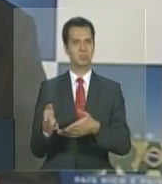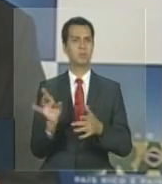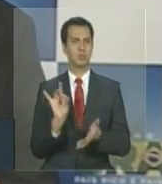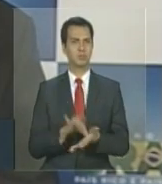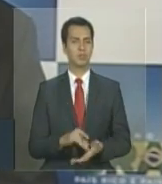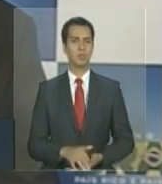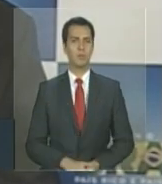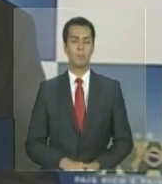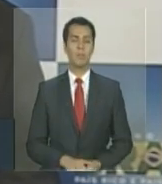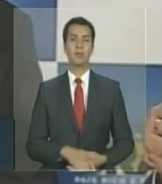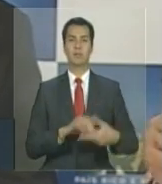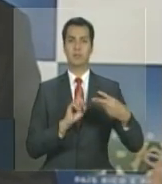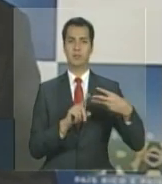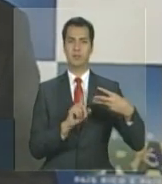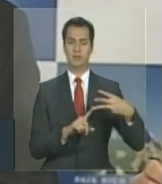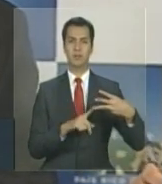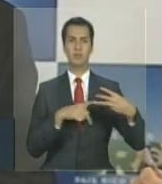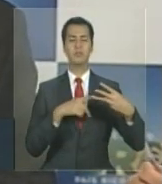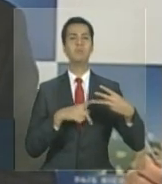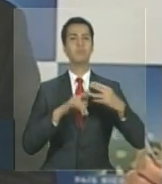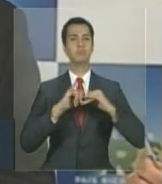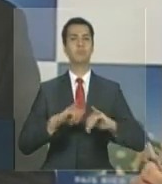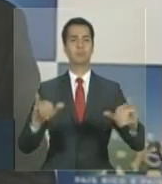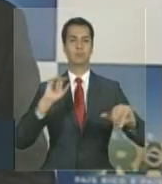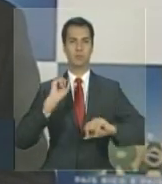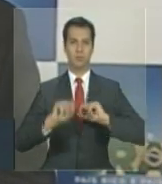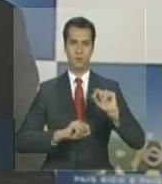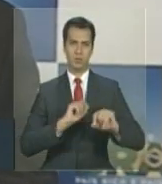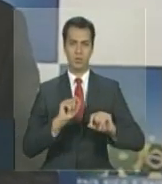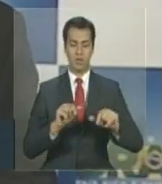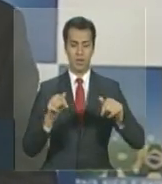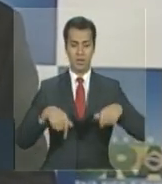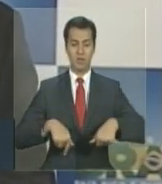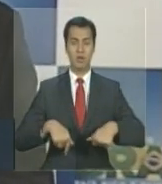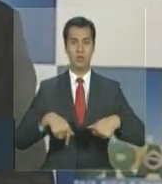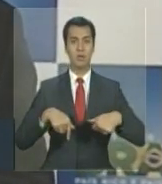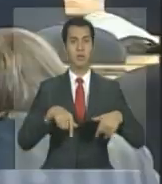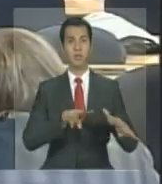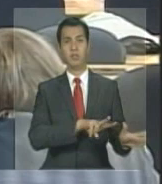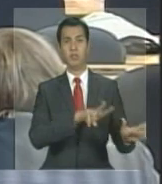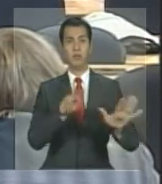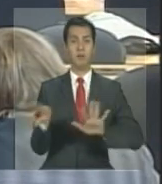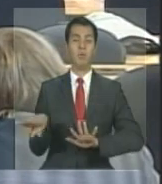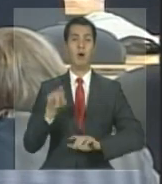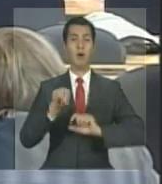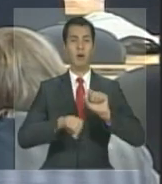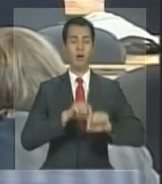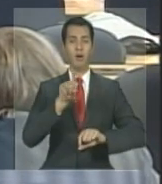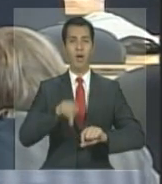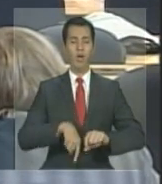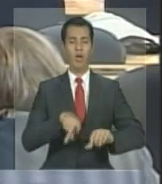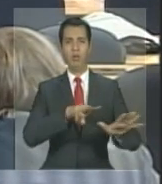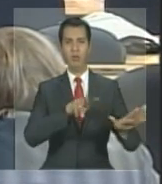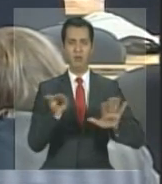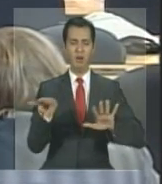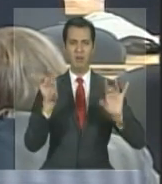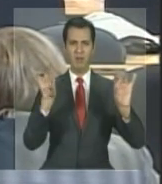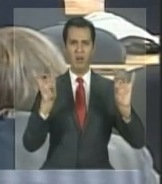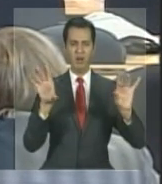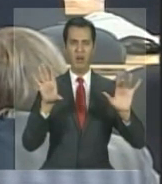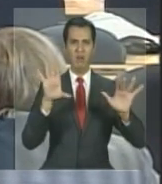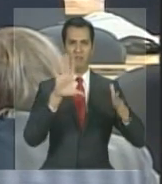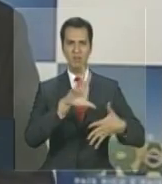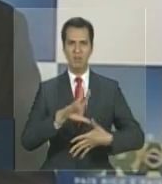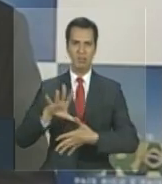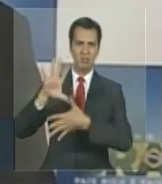quería hablar para ustedes que esta es la Semana Panamericana de la